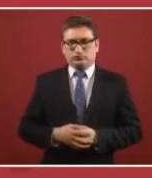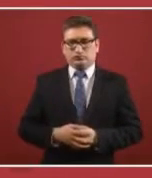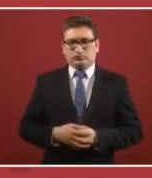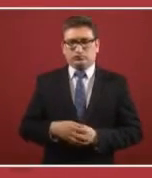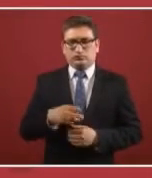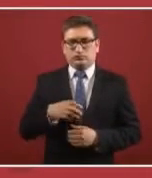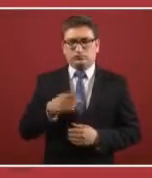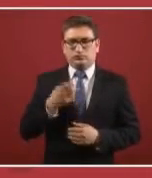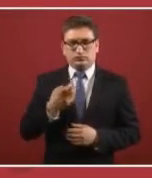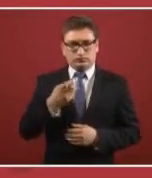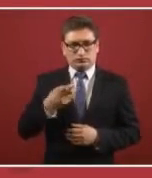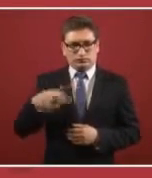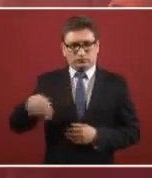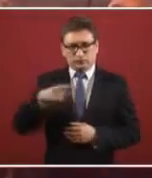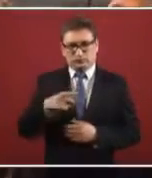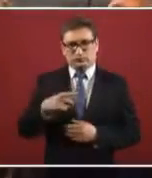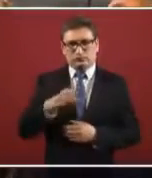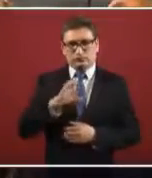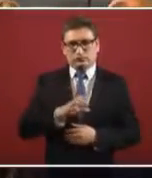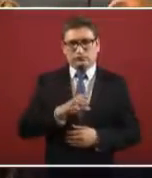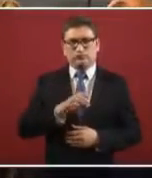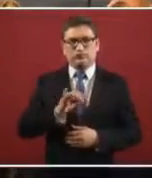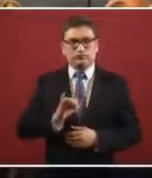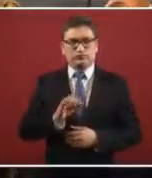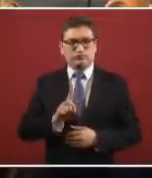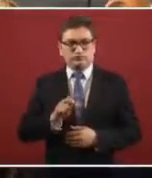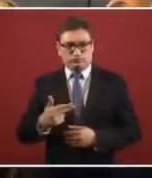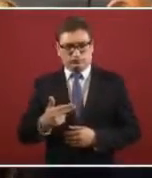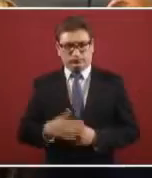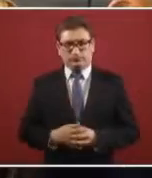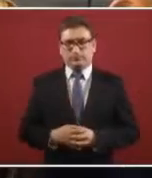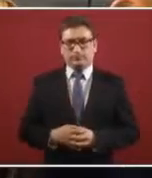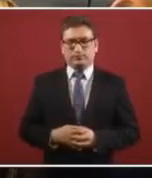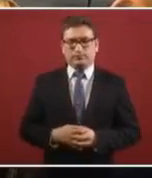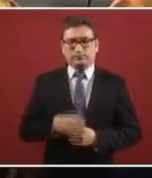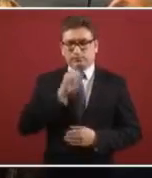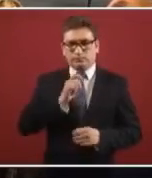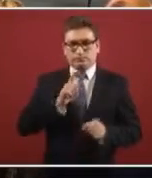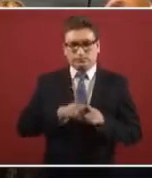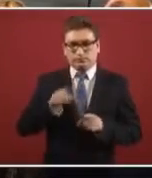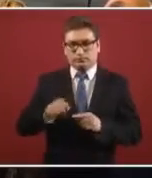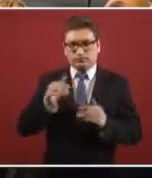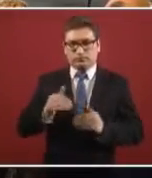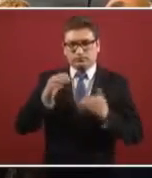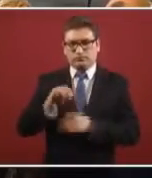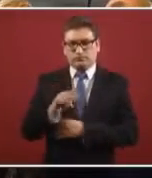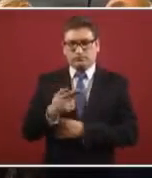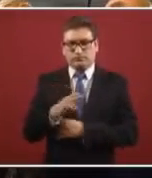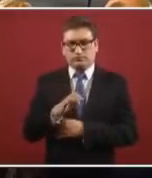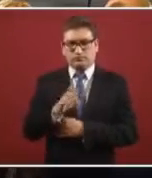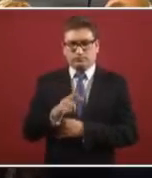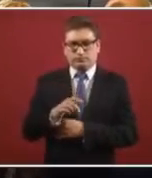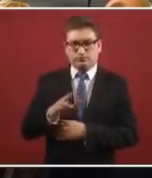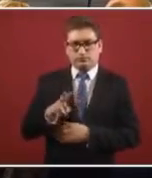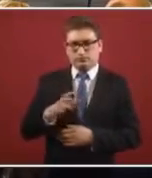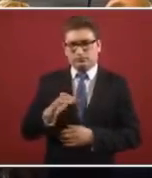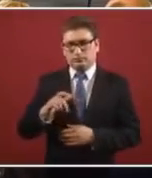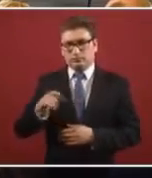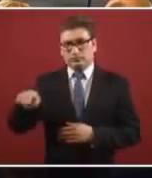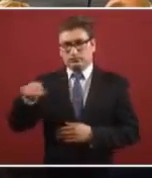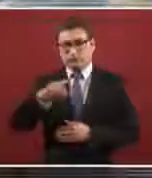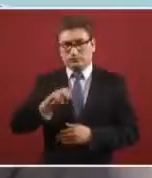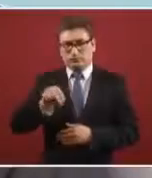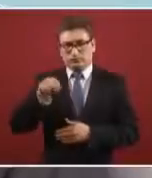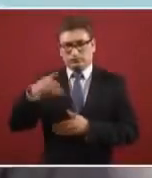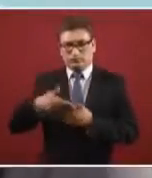Comisión Interamericana de Derechos Humanos. Y lo with propio the se hizo con la alta National comisionada, con Michelle Bachelet, International de Agency of la Human Organización Rights de Naciones